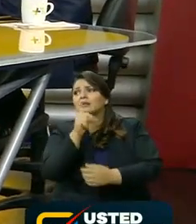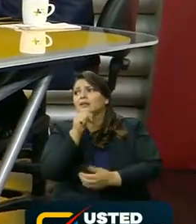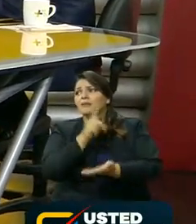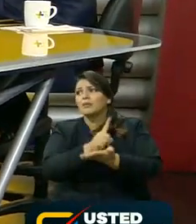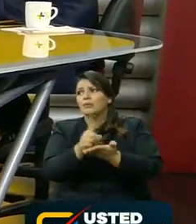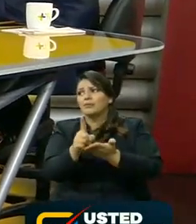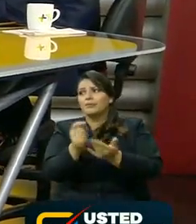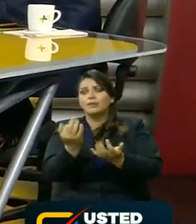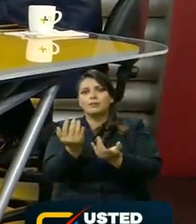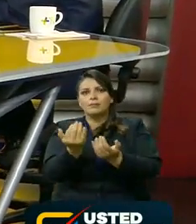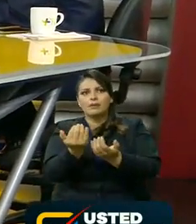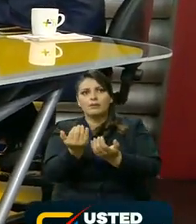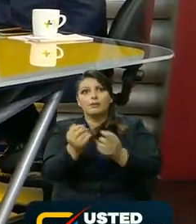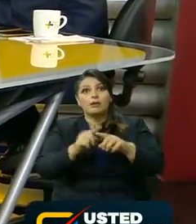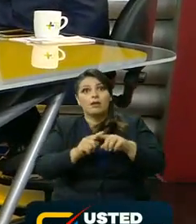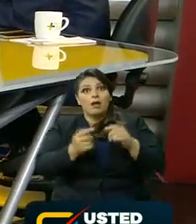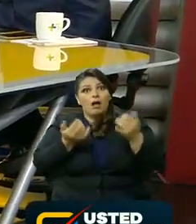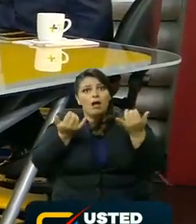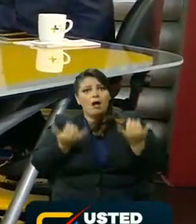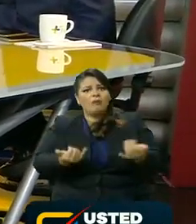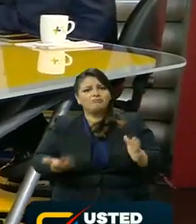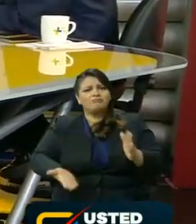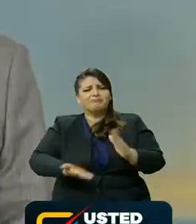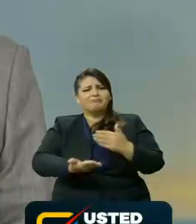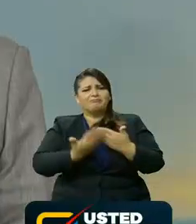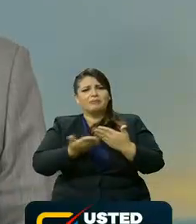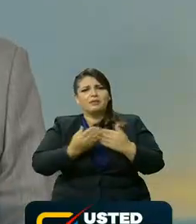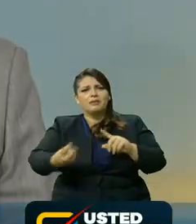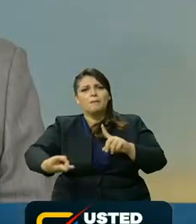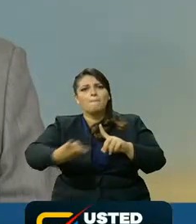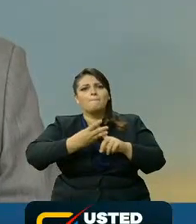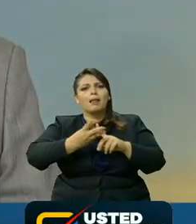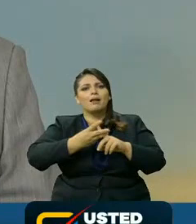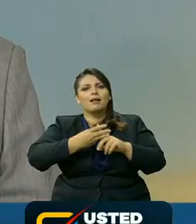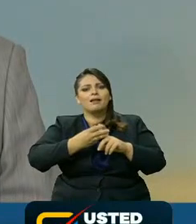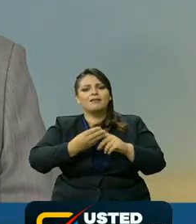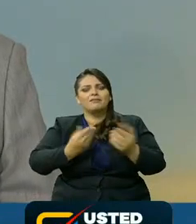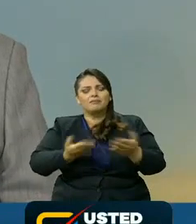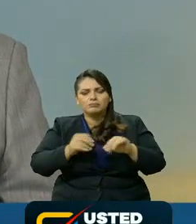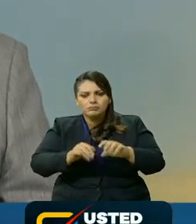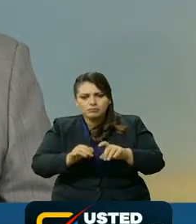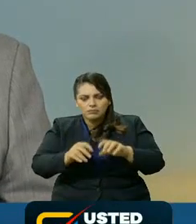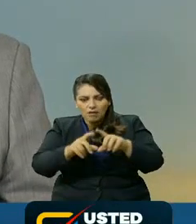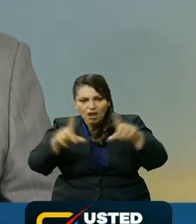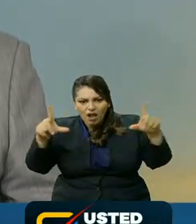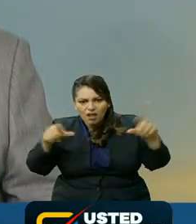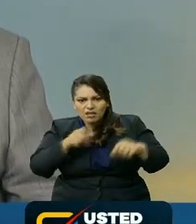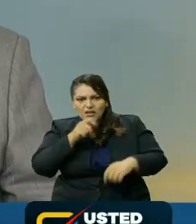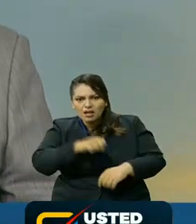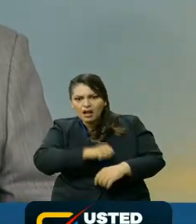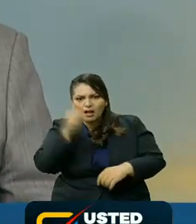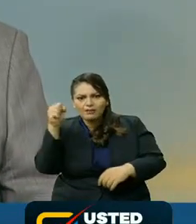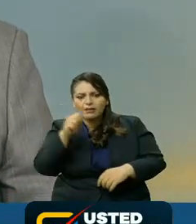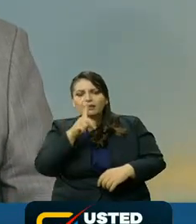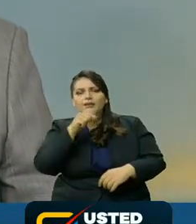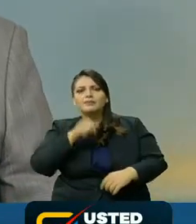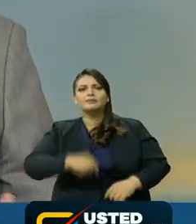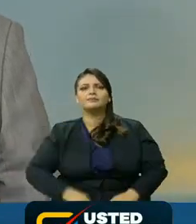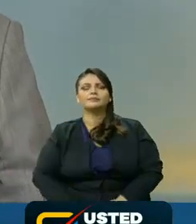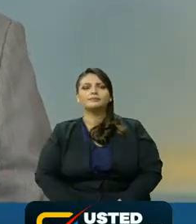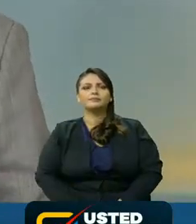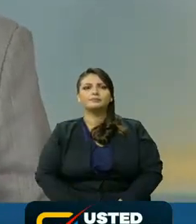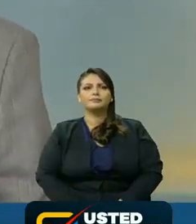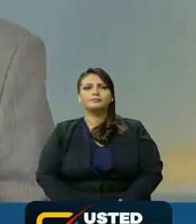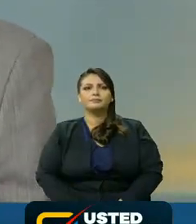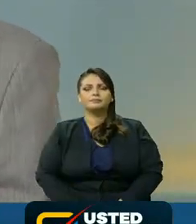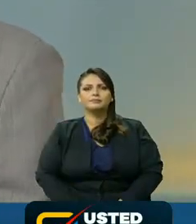entenderlo. Yo leo mucho estos aspectos y estoy leyendo en este momento un autor que sostiene que el avance tecnológico no